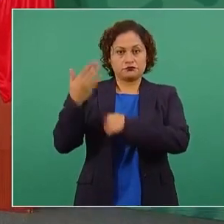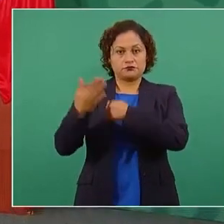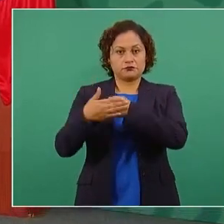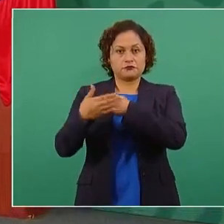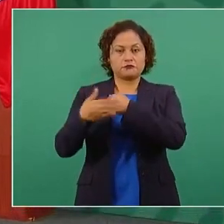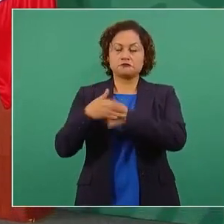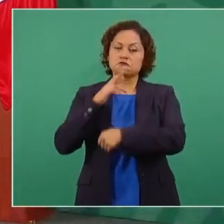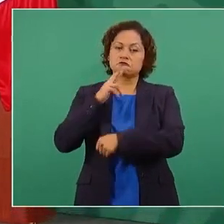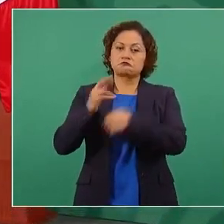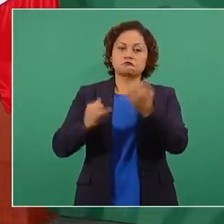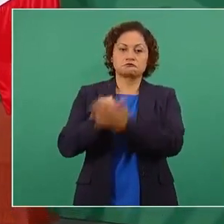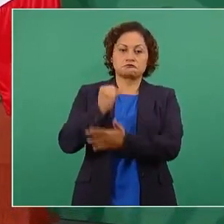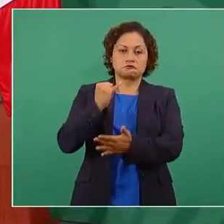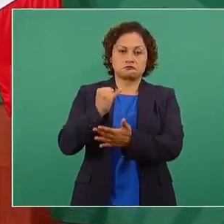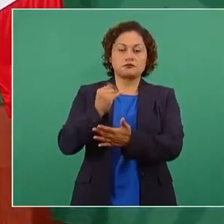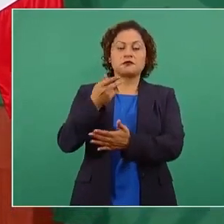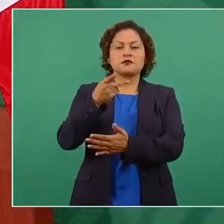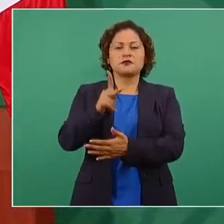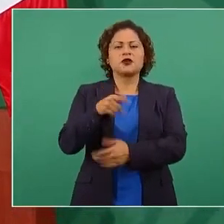Desde que tomé posición,